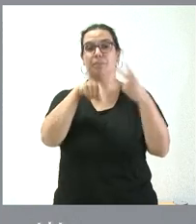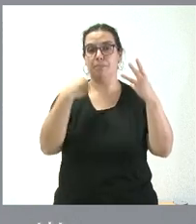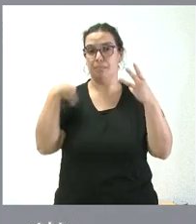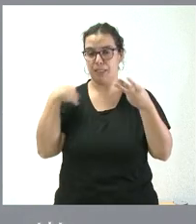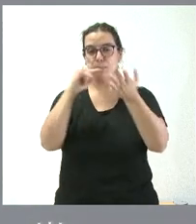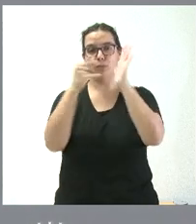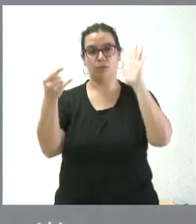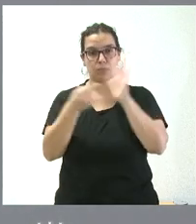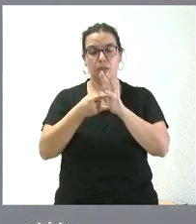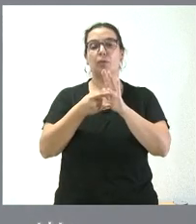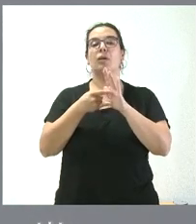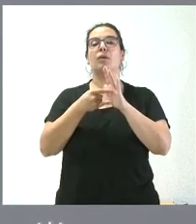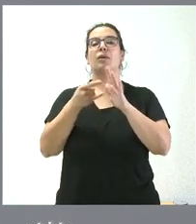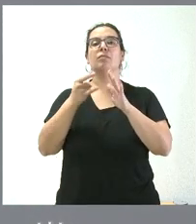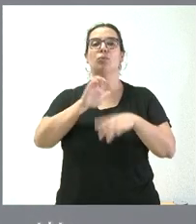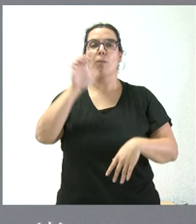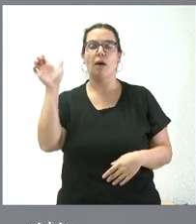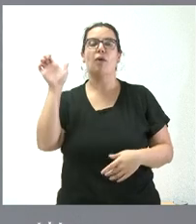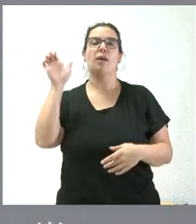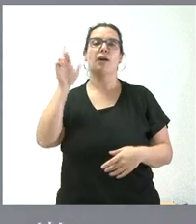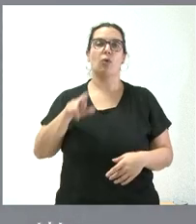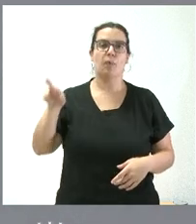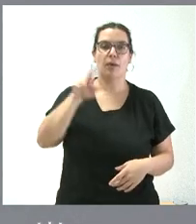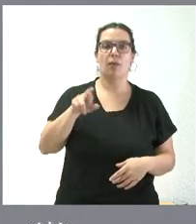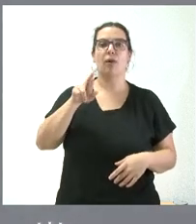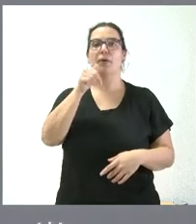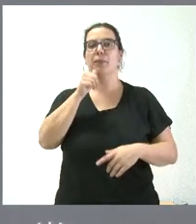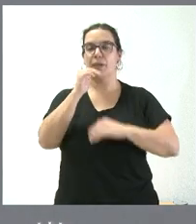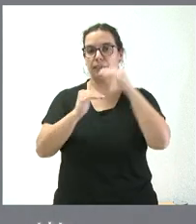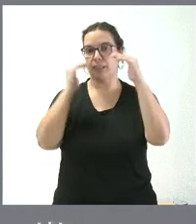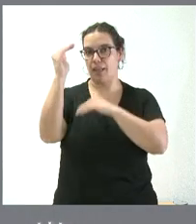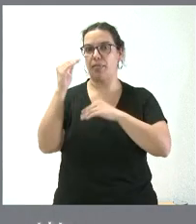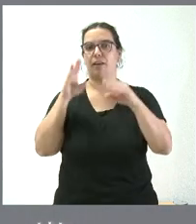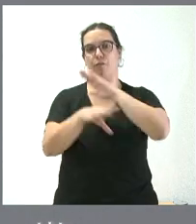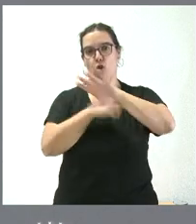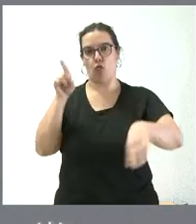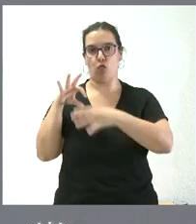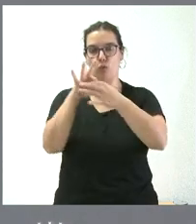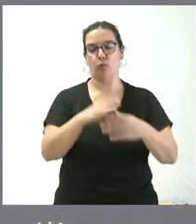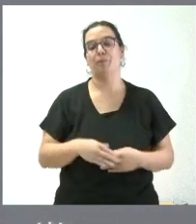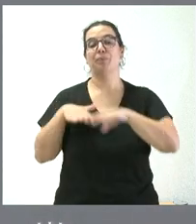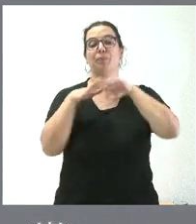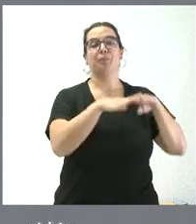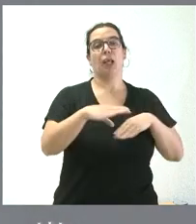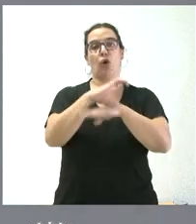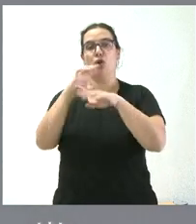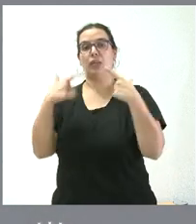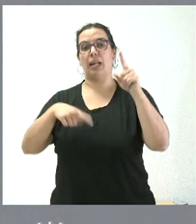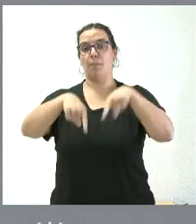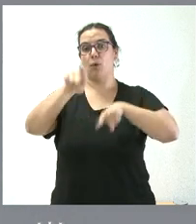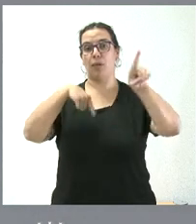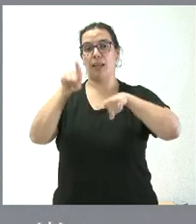europeo de recuperación y resiliencia un segundo ámbito son las actuaciones de la ingería de movilidad que básicamente se